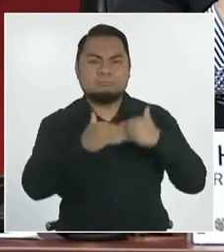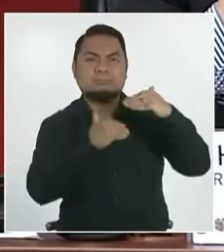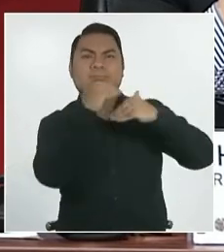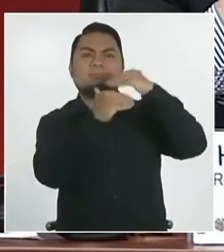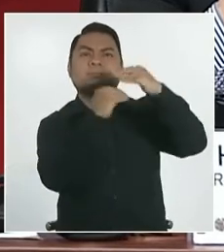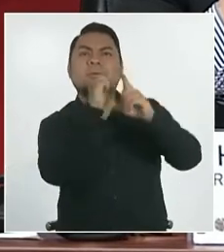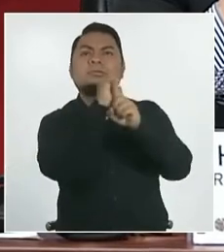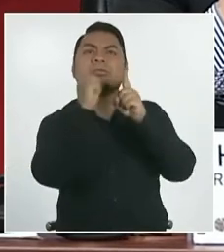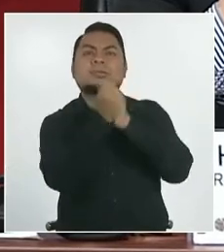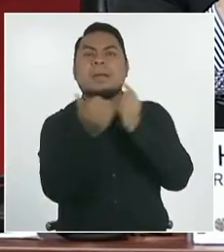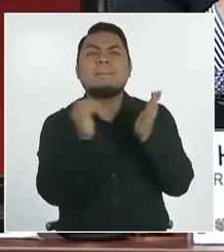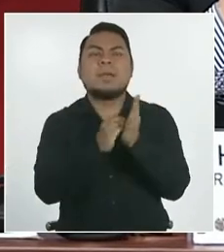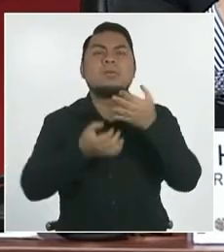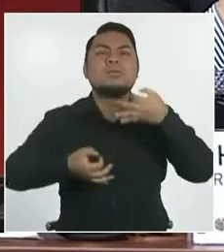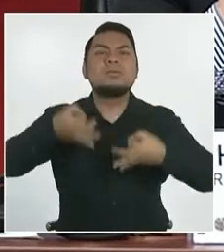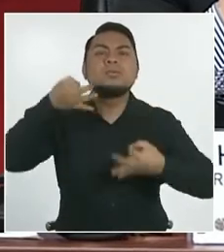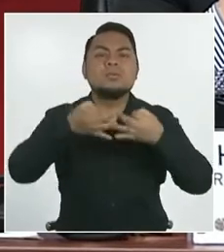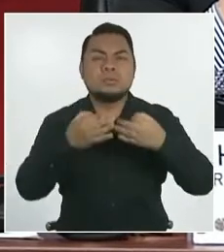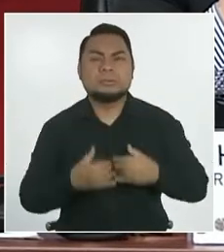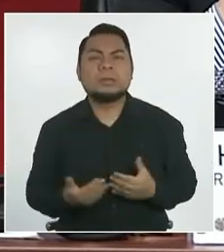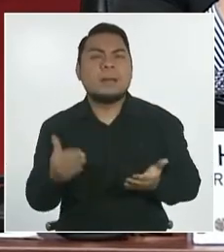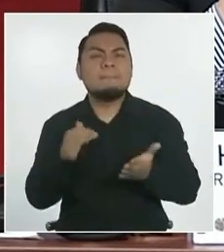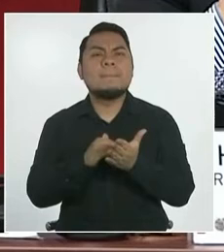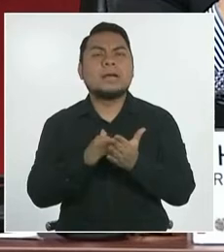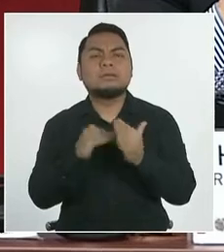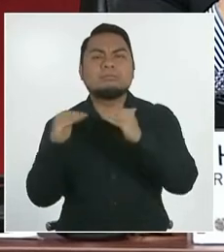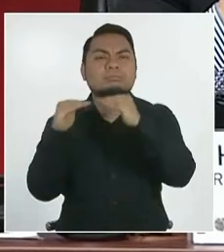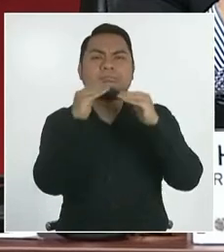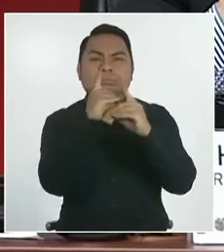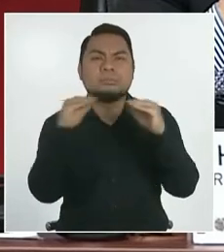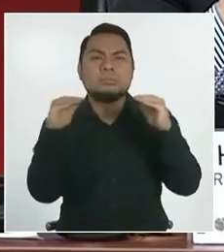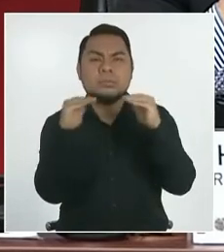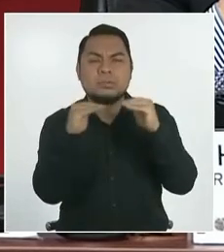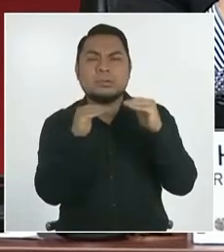una sociedad más justa, más democrática,